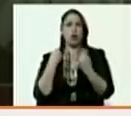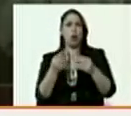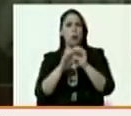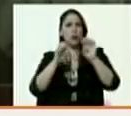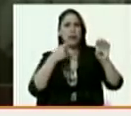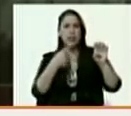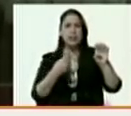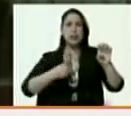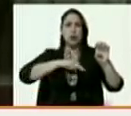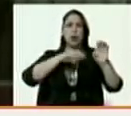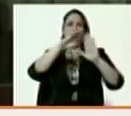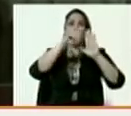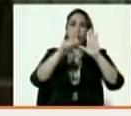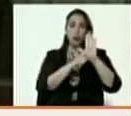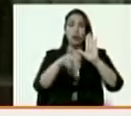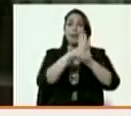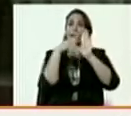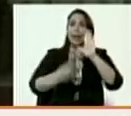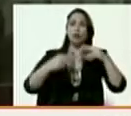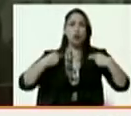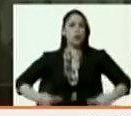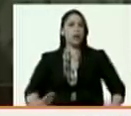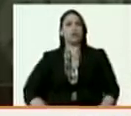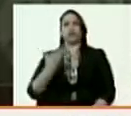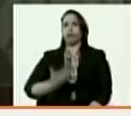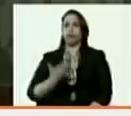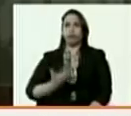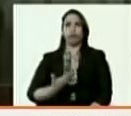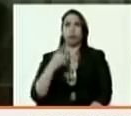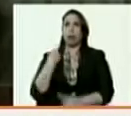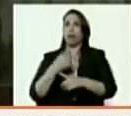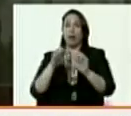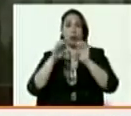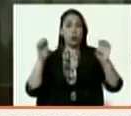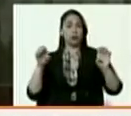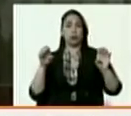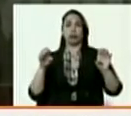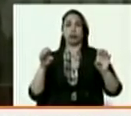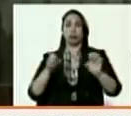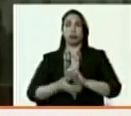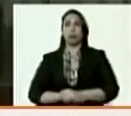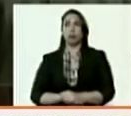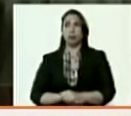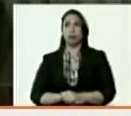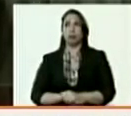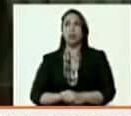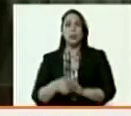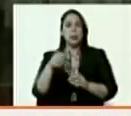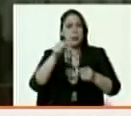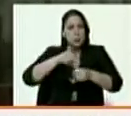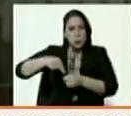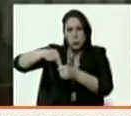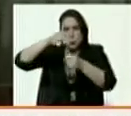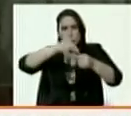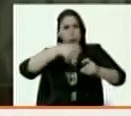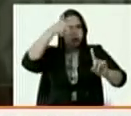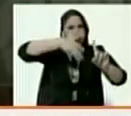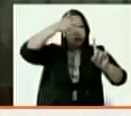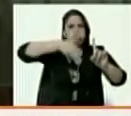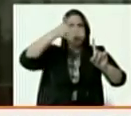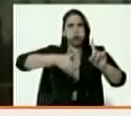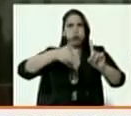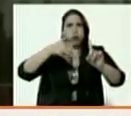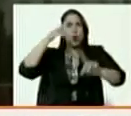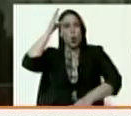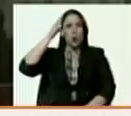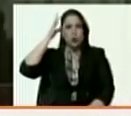nuestra Constitución, un derecho humano fundamental, fundamental, que cultive el conocimiento científico,